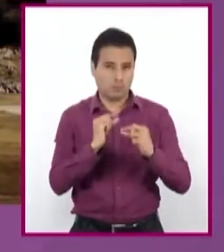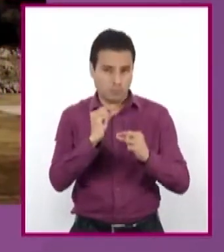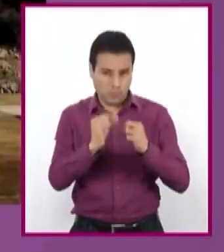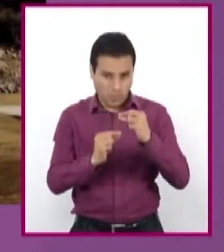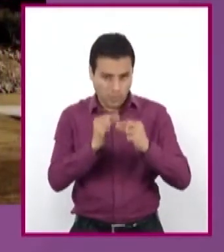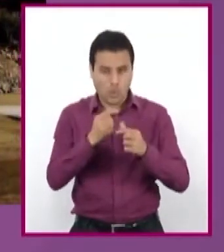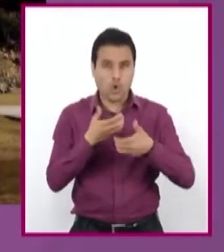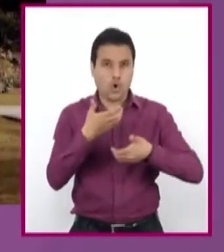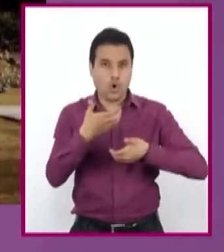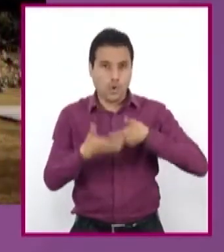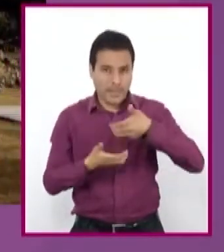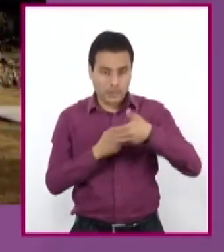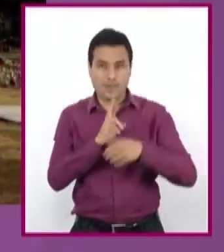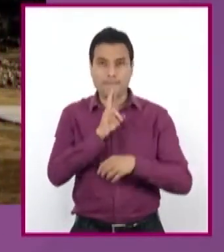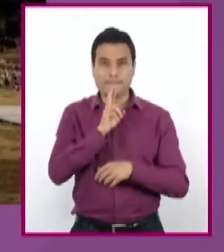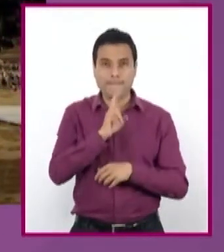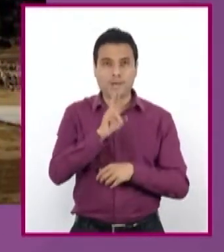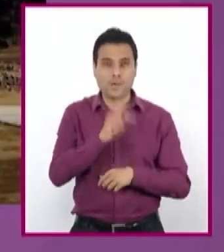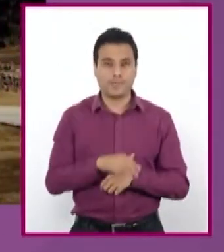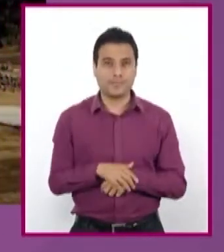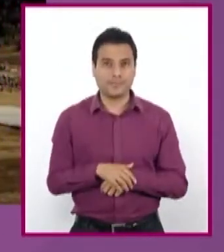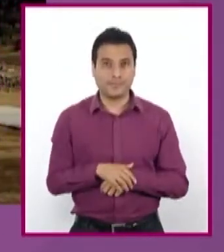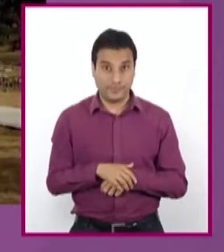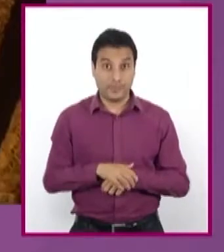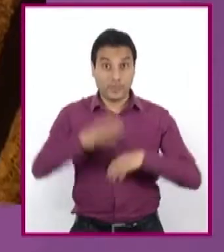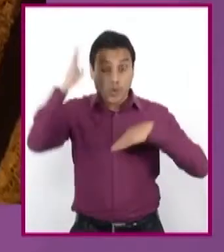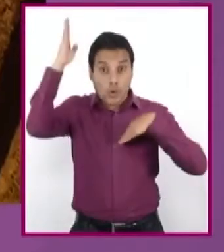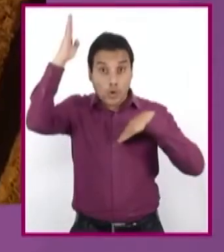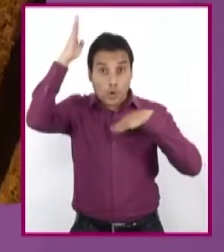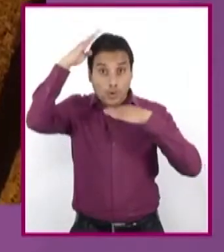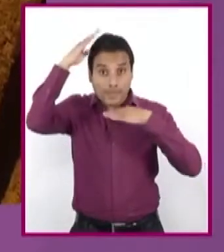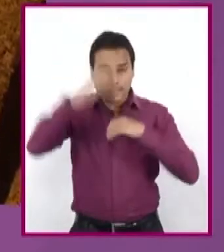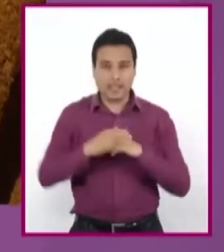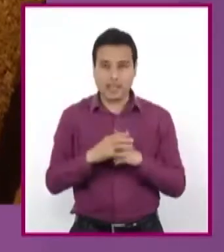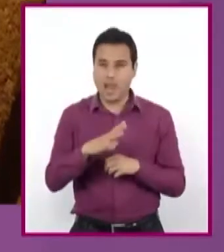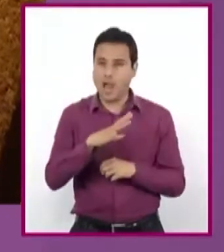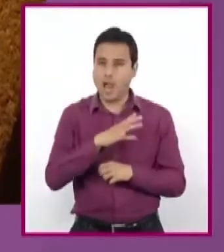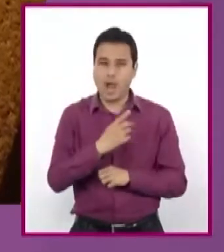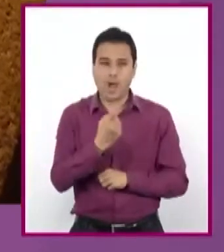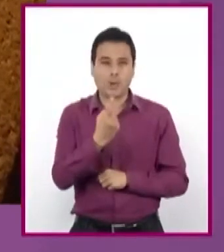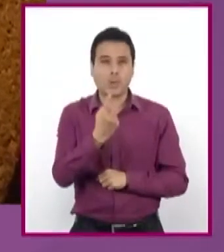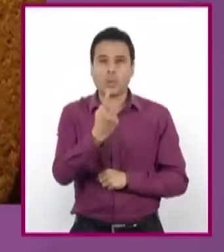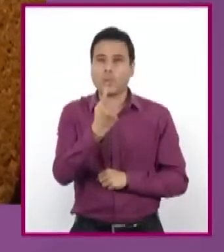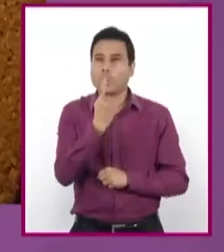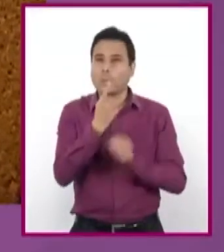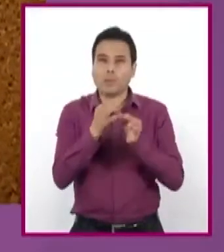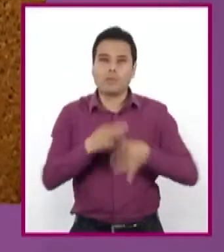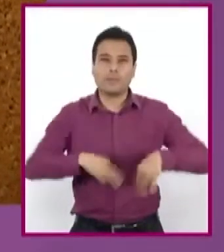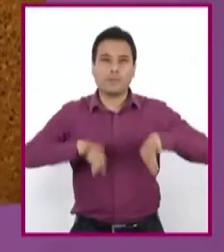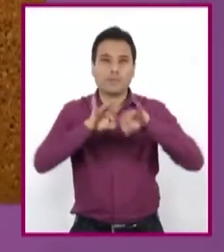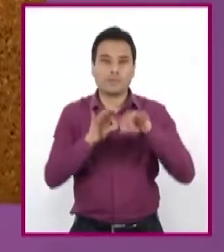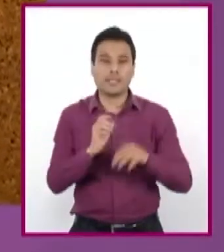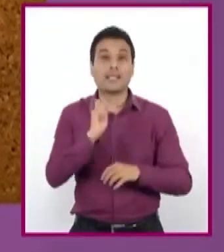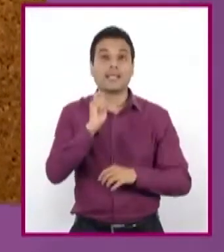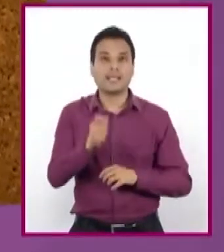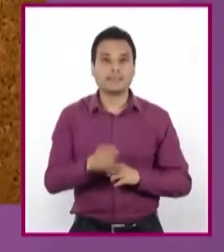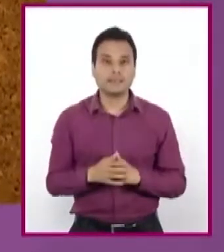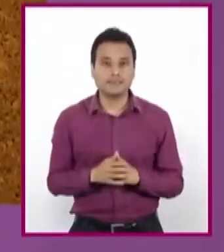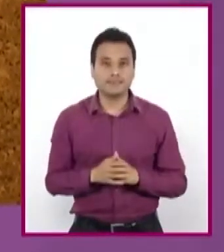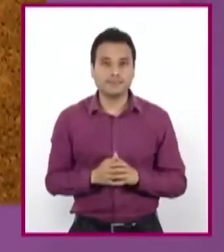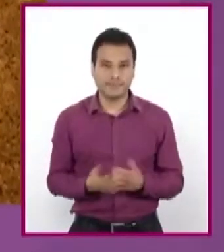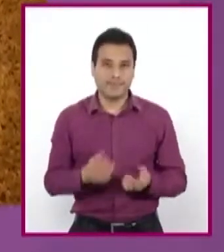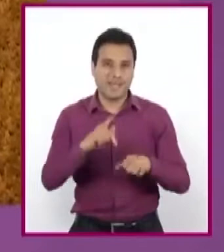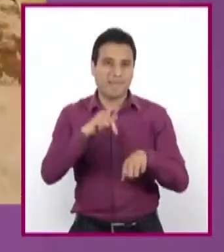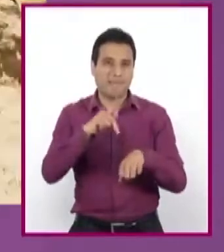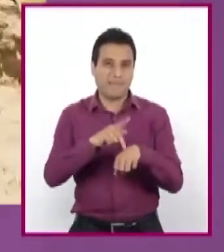intercambio comercial, tuvo influencia olmeca. Un elemento de esta influencia lo constituyen los